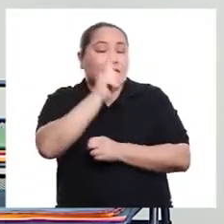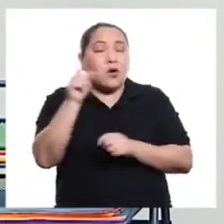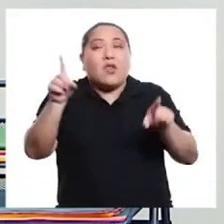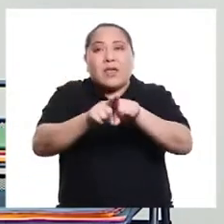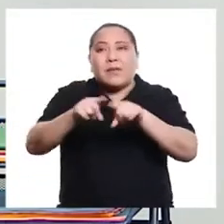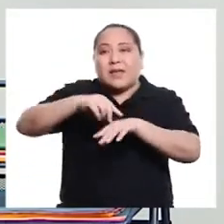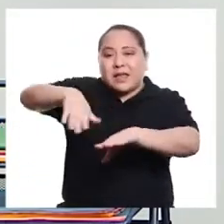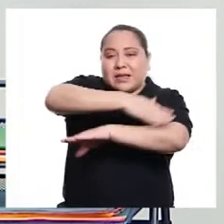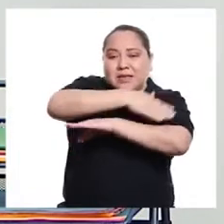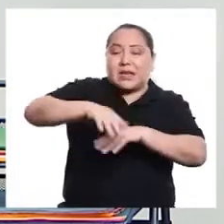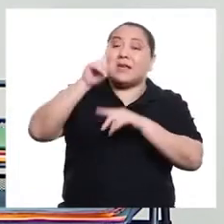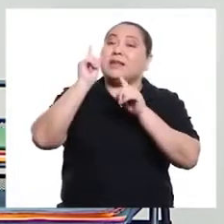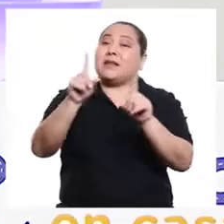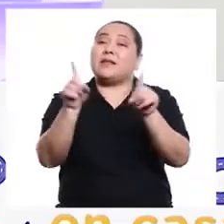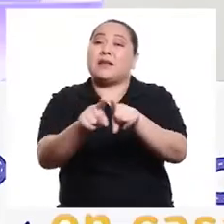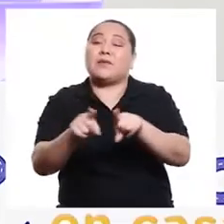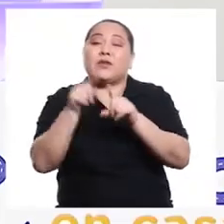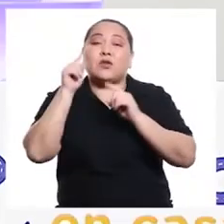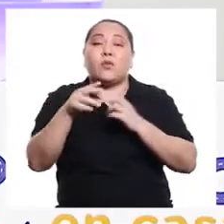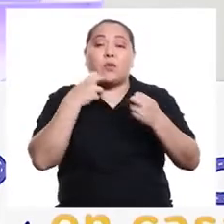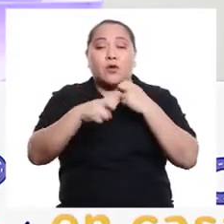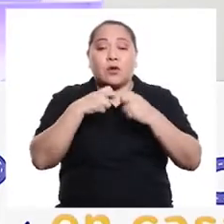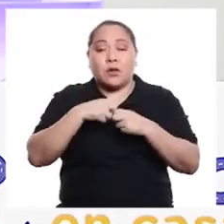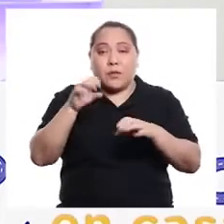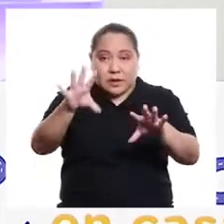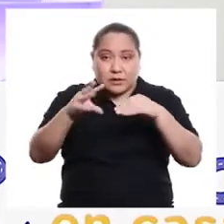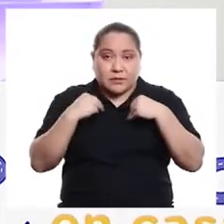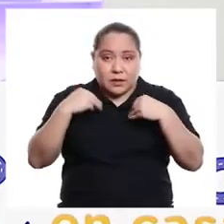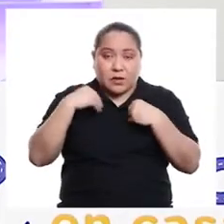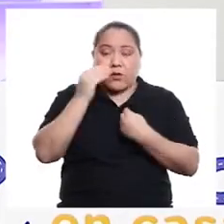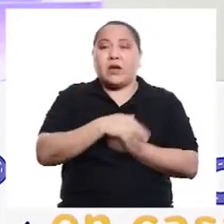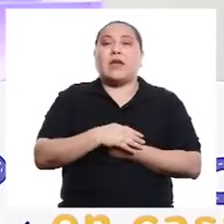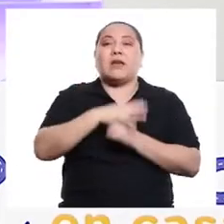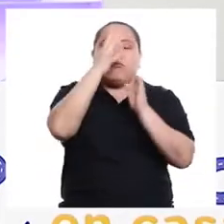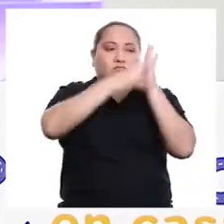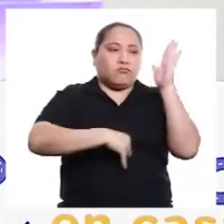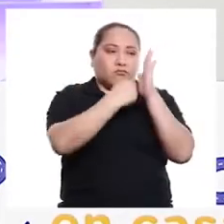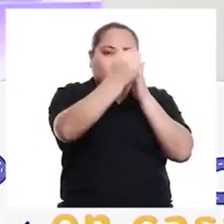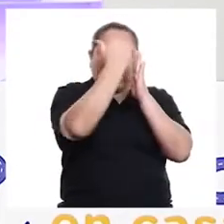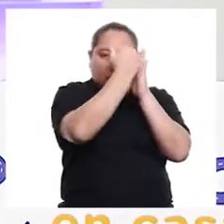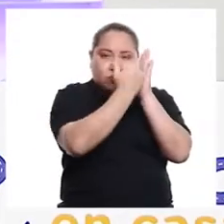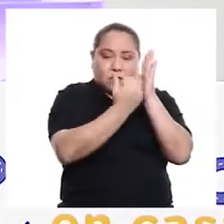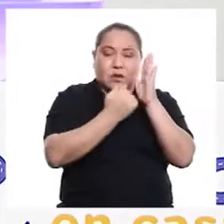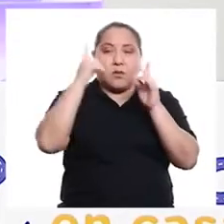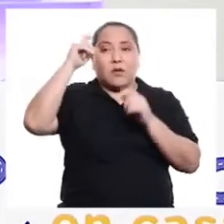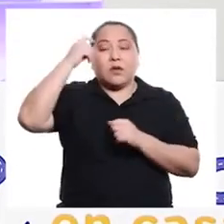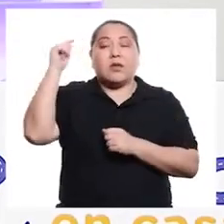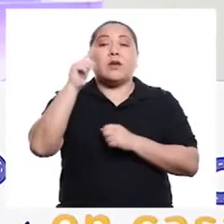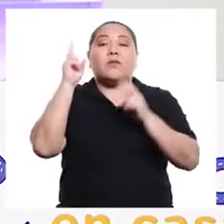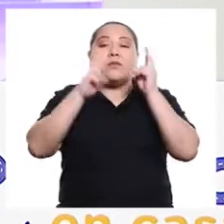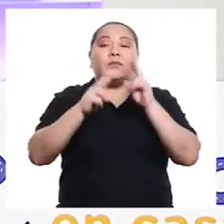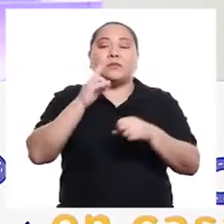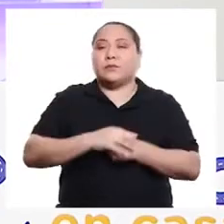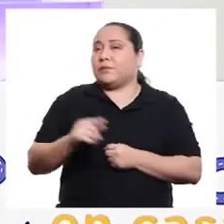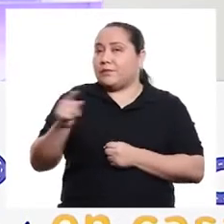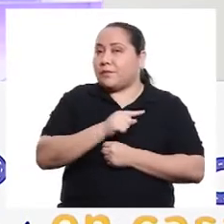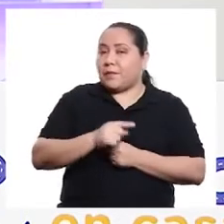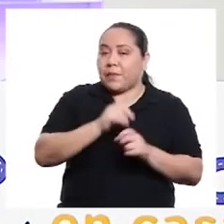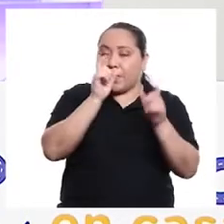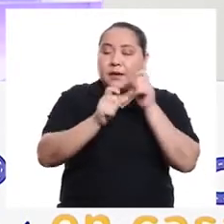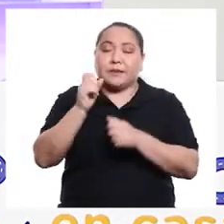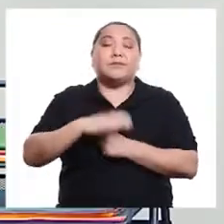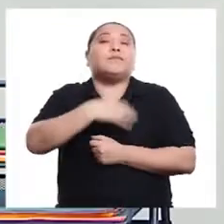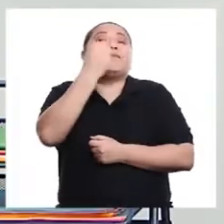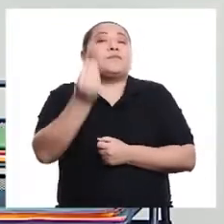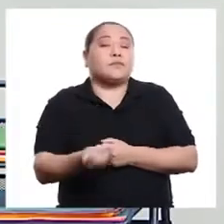casas, sino también en las calles. Además, es un problema reconocido en la agenda política y recurrente en las demandas cotidianas de la